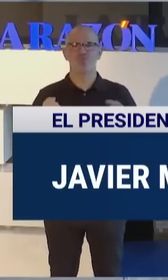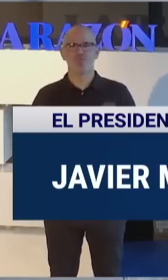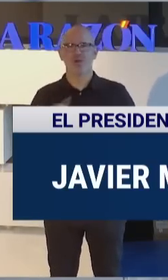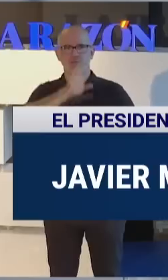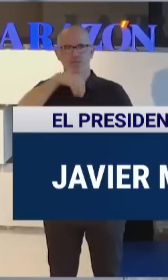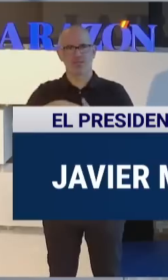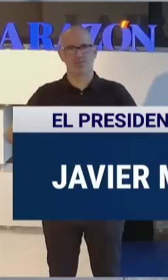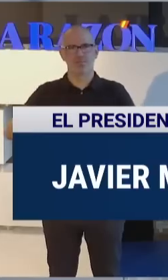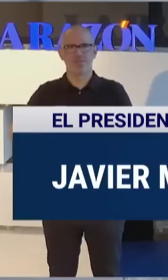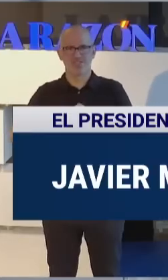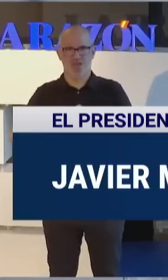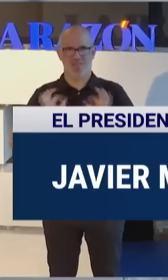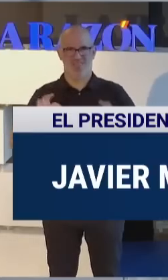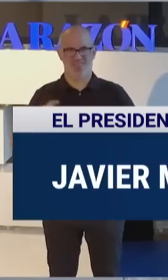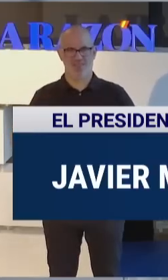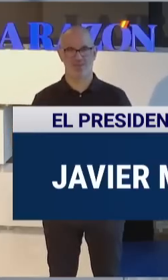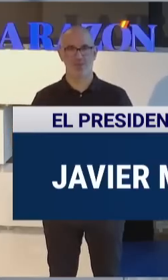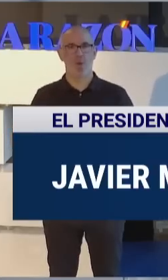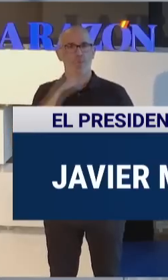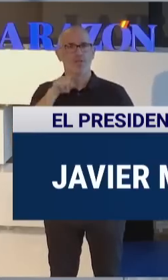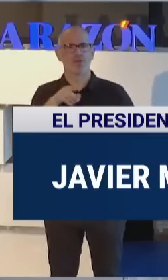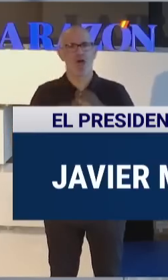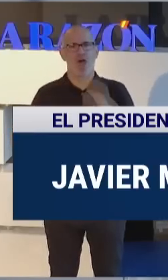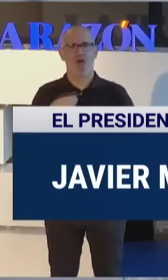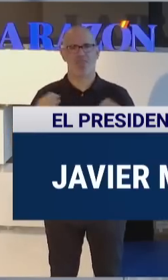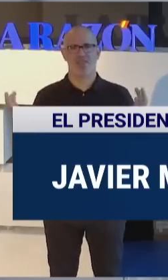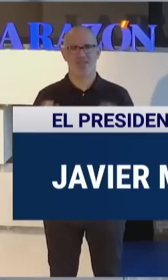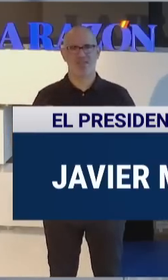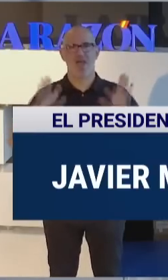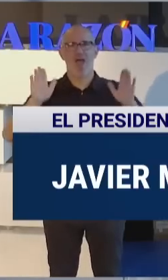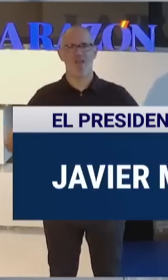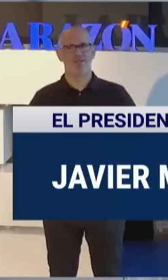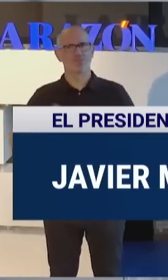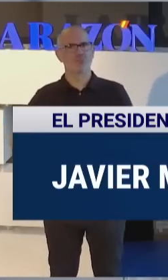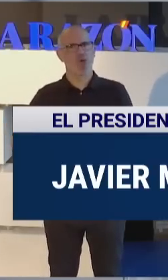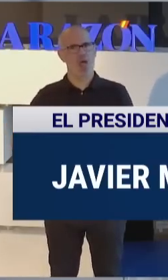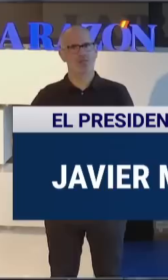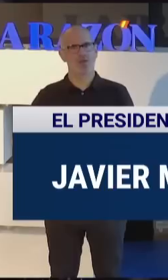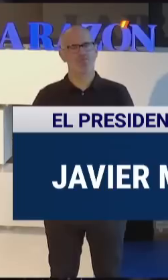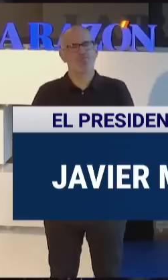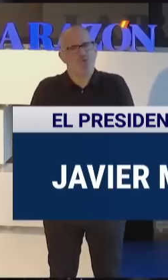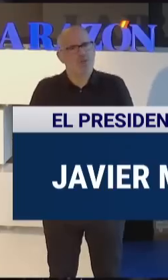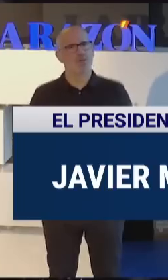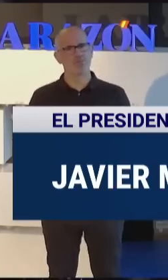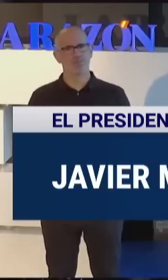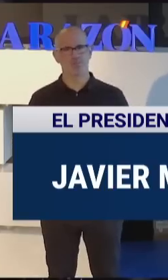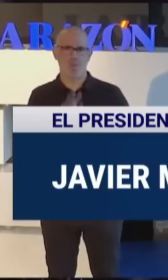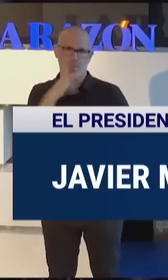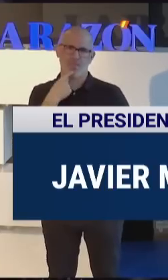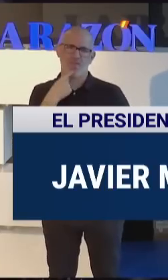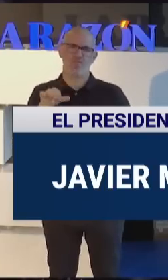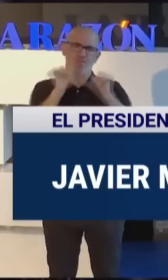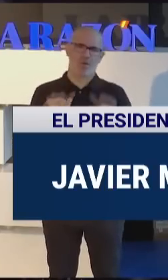la personalidad, y eso hace que, digamos, sea un tipo de carácter fuerte, por decirlo de alguna